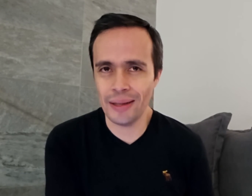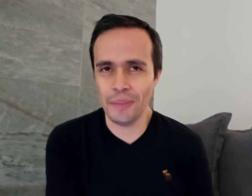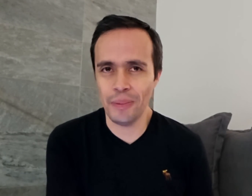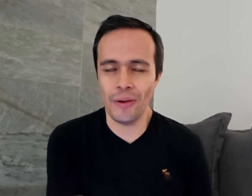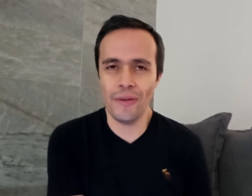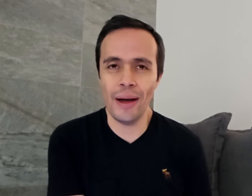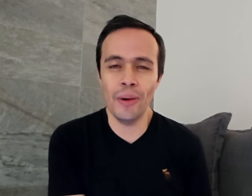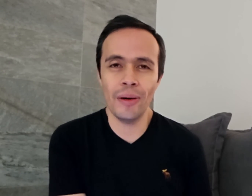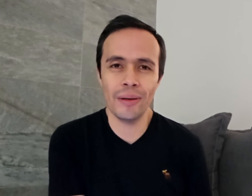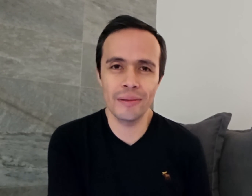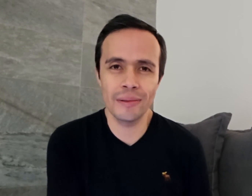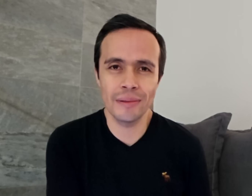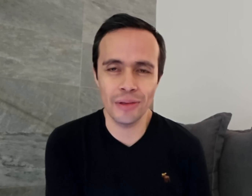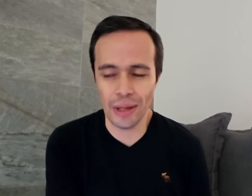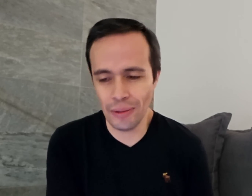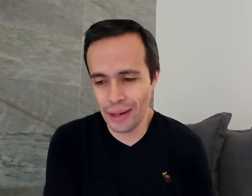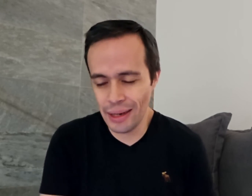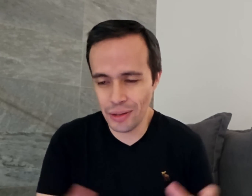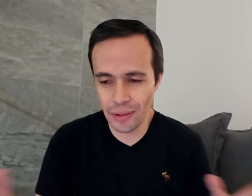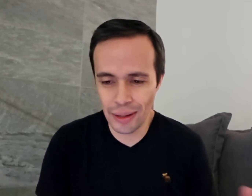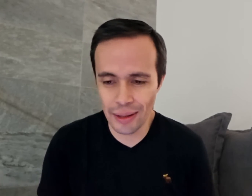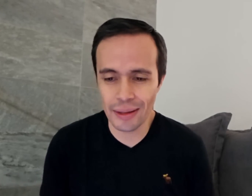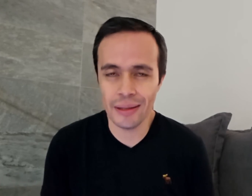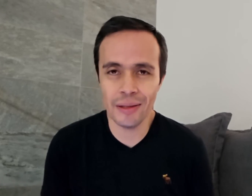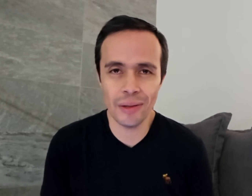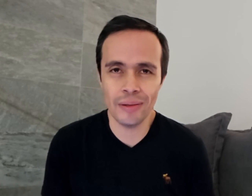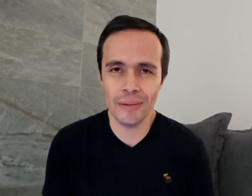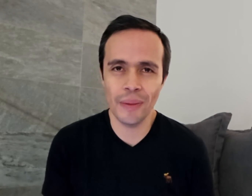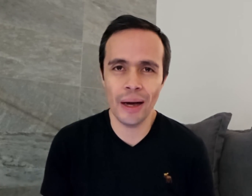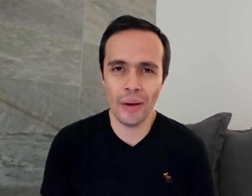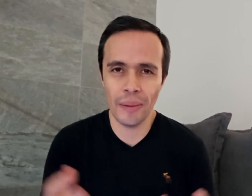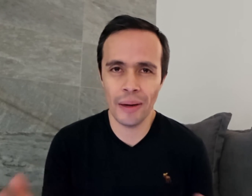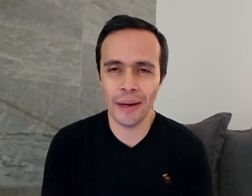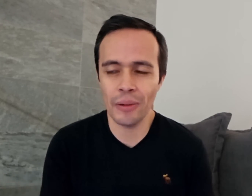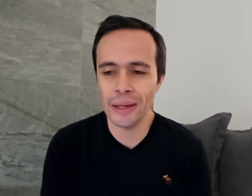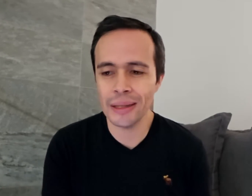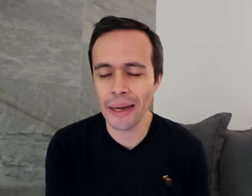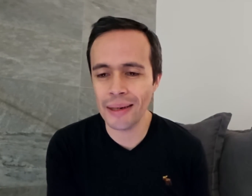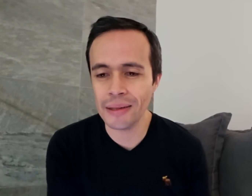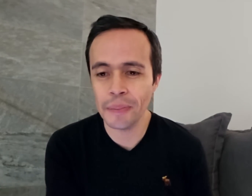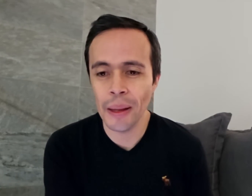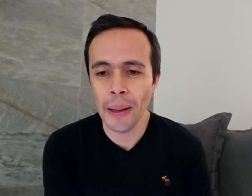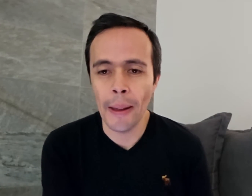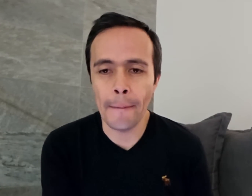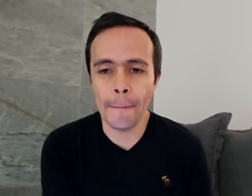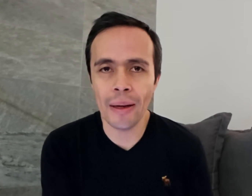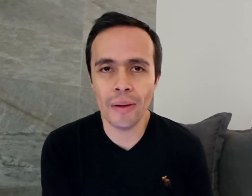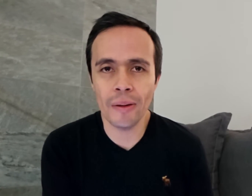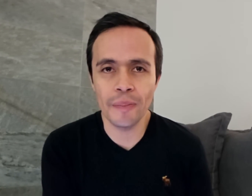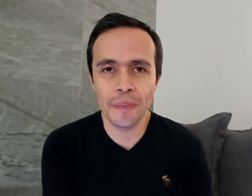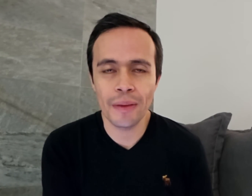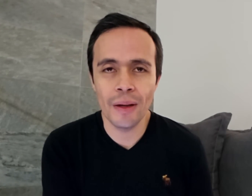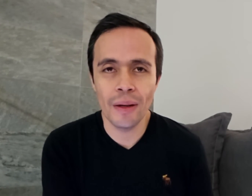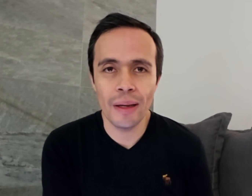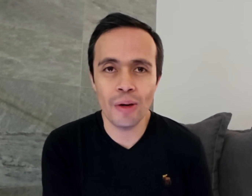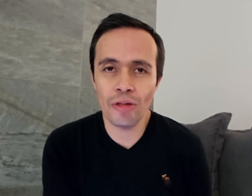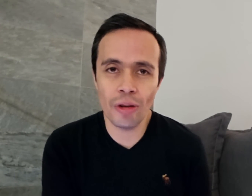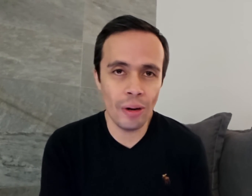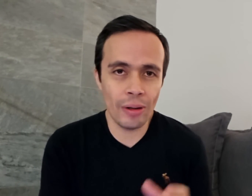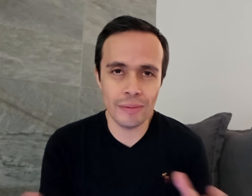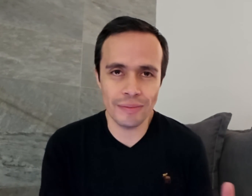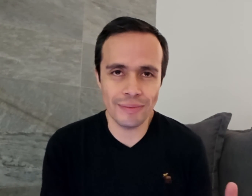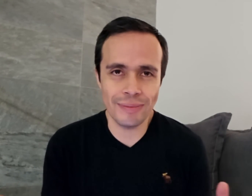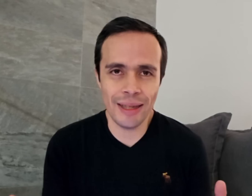César Duarte, por favor. O sea, un rancho que, insisto, ahora van a ver algunas imágenes, pero